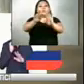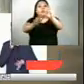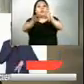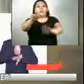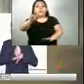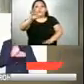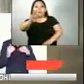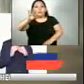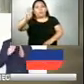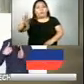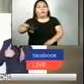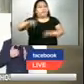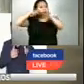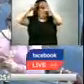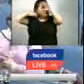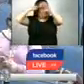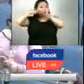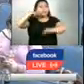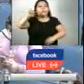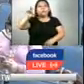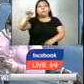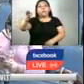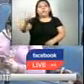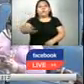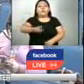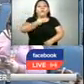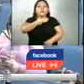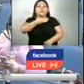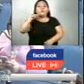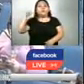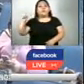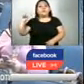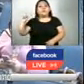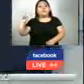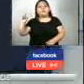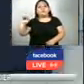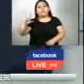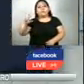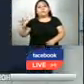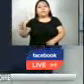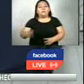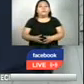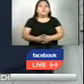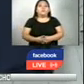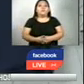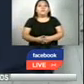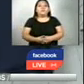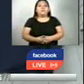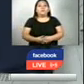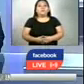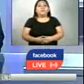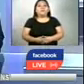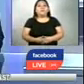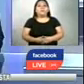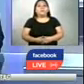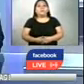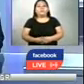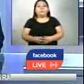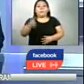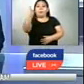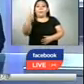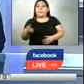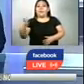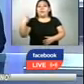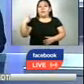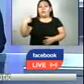7.54%. Con imágenes de Juan Castellanos, este es un informe de Marcela Rivera. Y el director de la